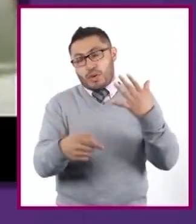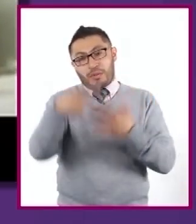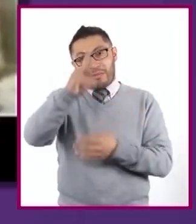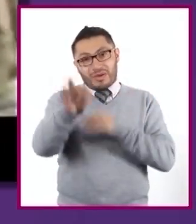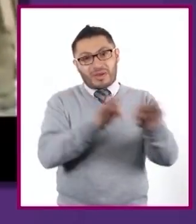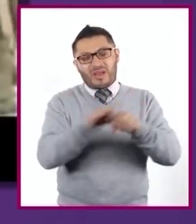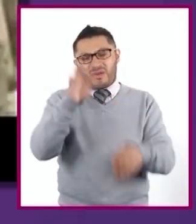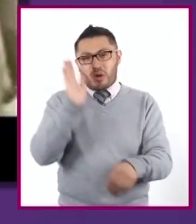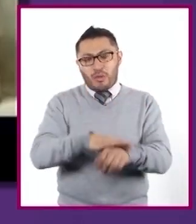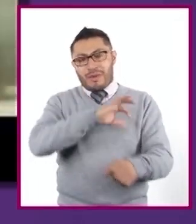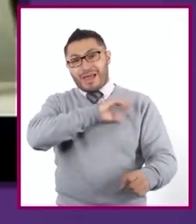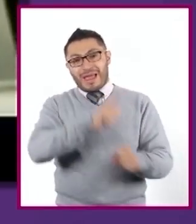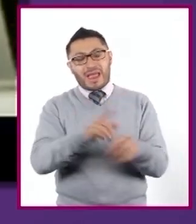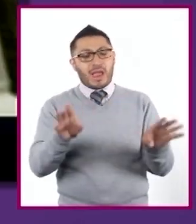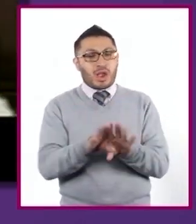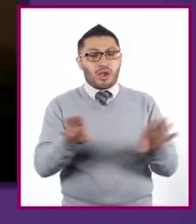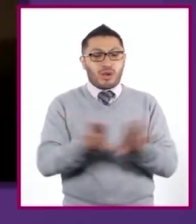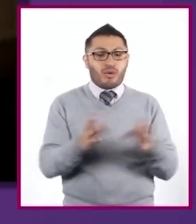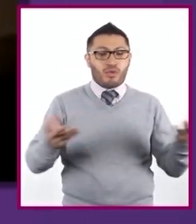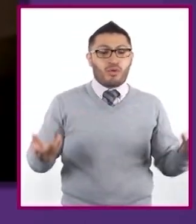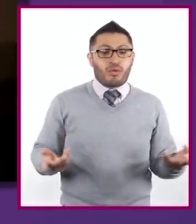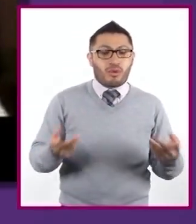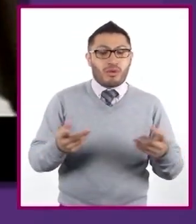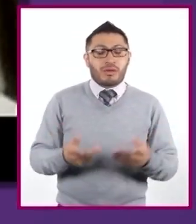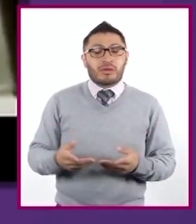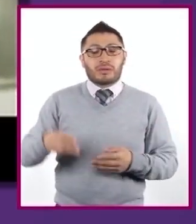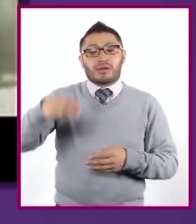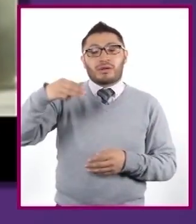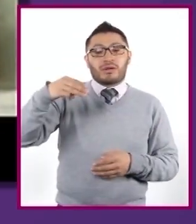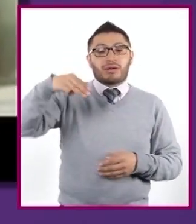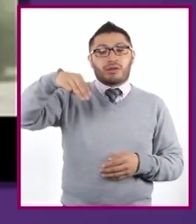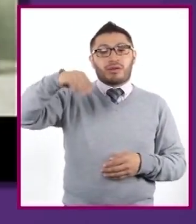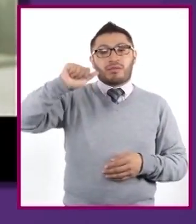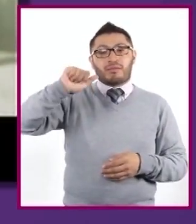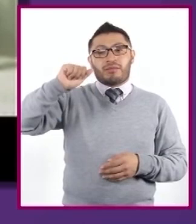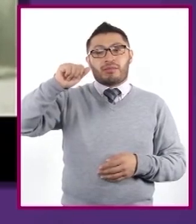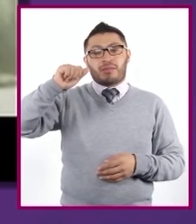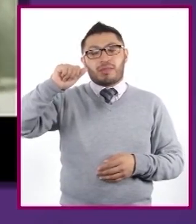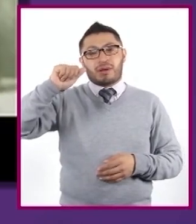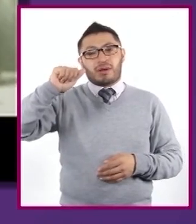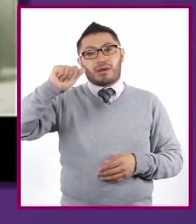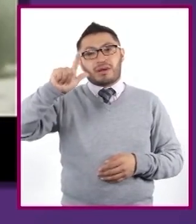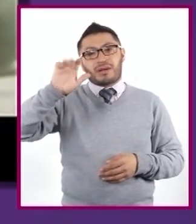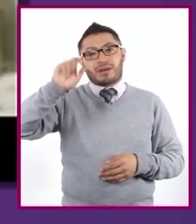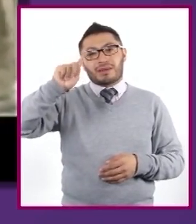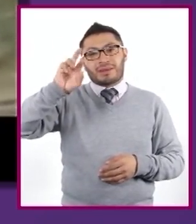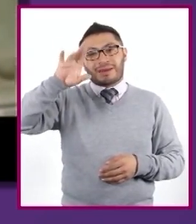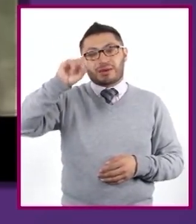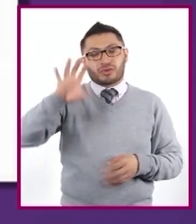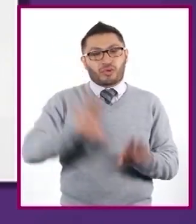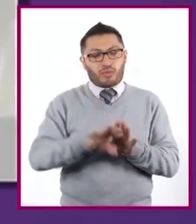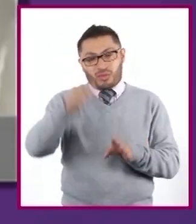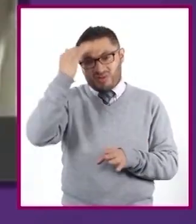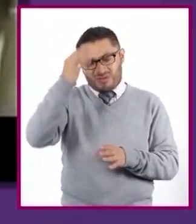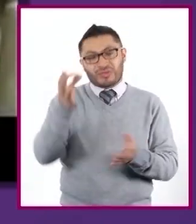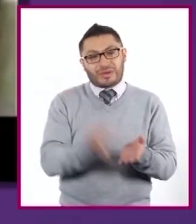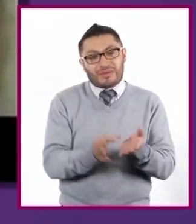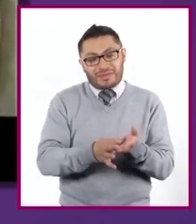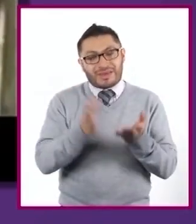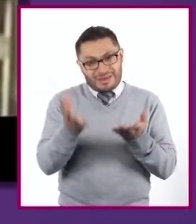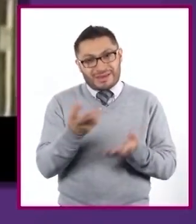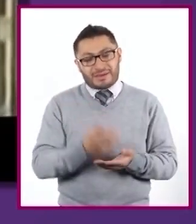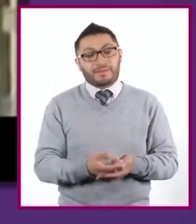más especializados, como el de los barreteros, tenía que hacer alguien que conocía las técnicas, que conocía el mineral. Y esta